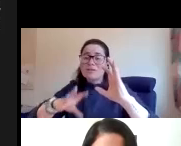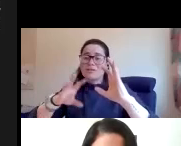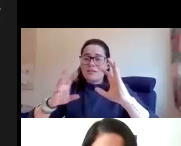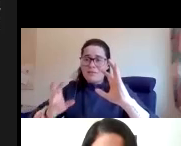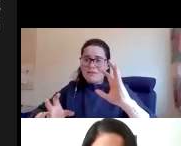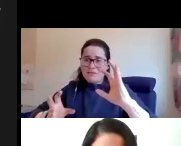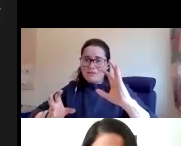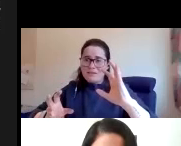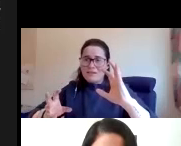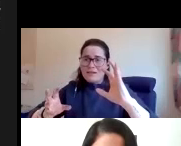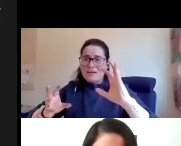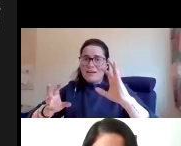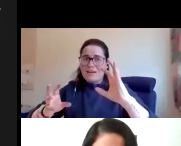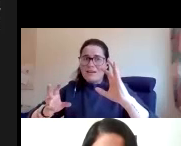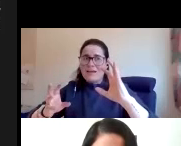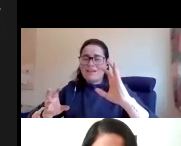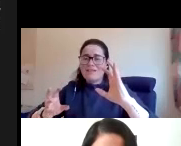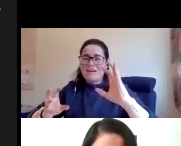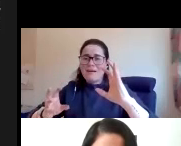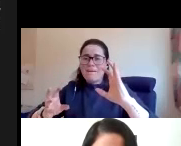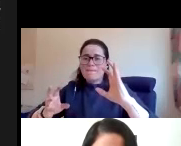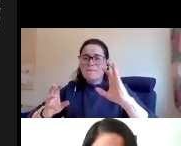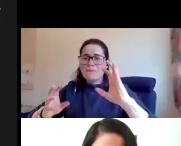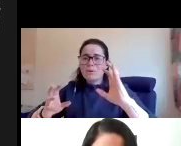retroalimentación ecosistémicos que